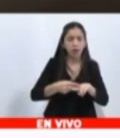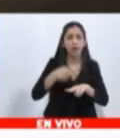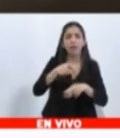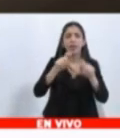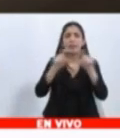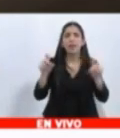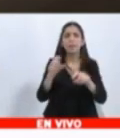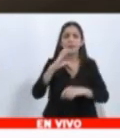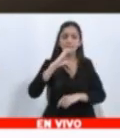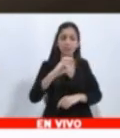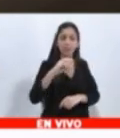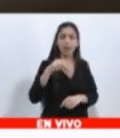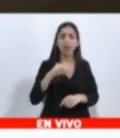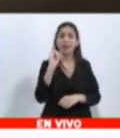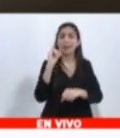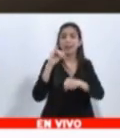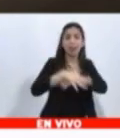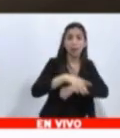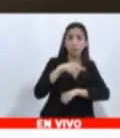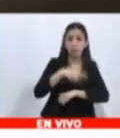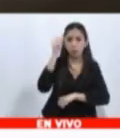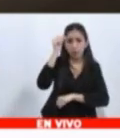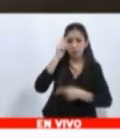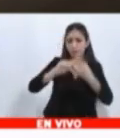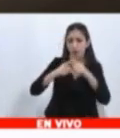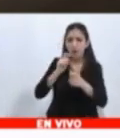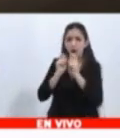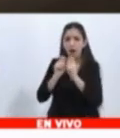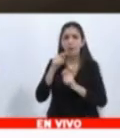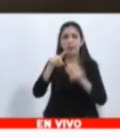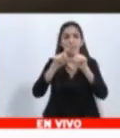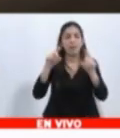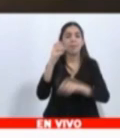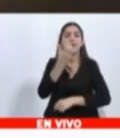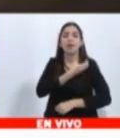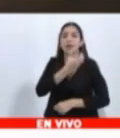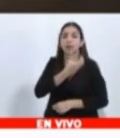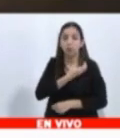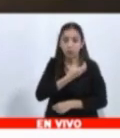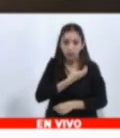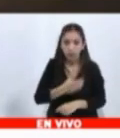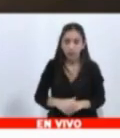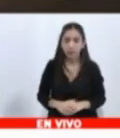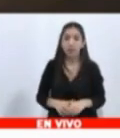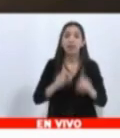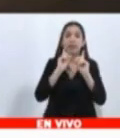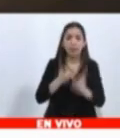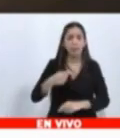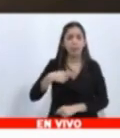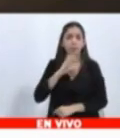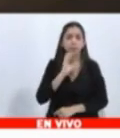la renegociación del anexo C de la Itaipú Binacional iba a ser una causa nacional y es una causa